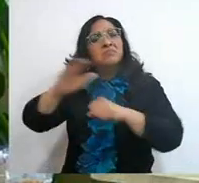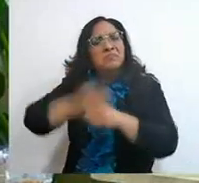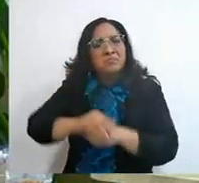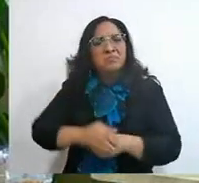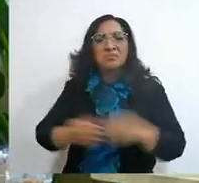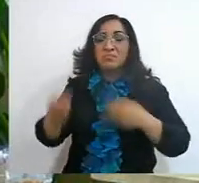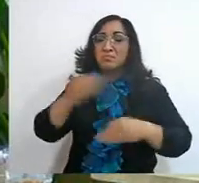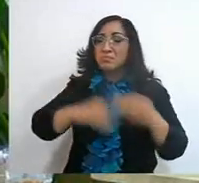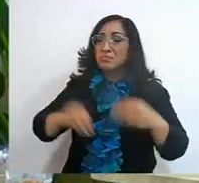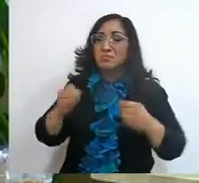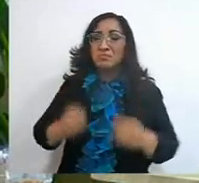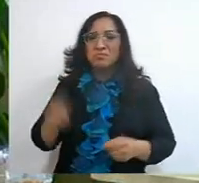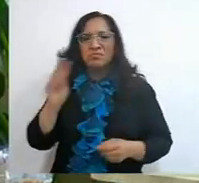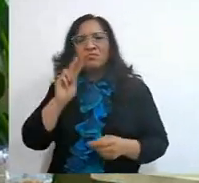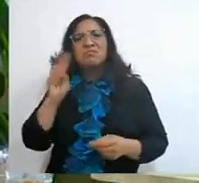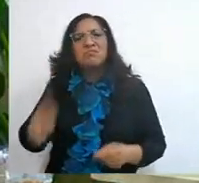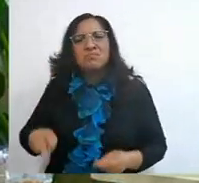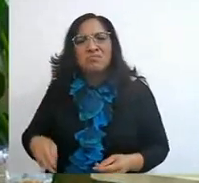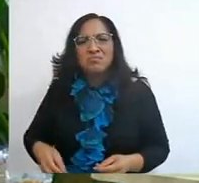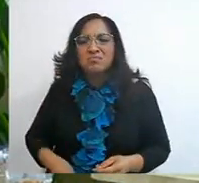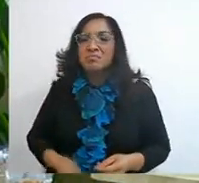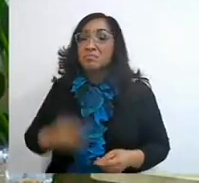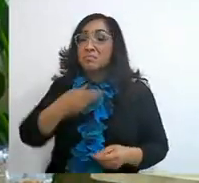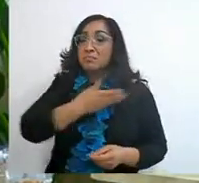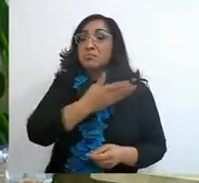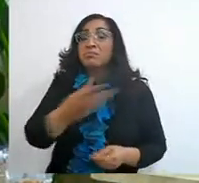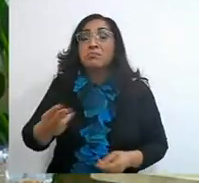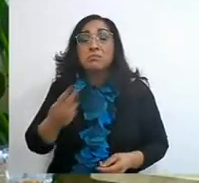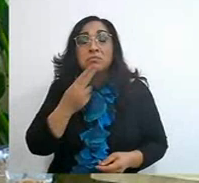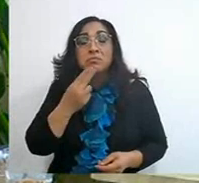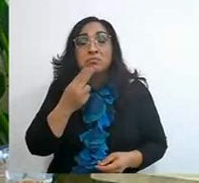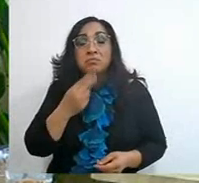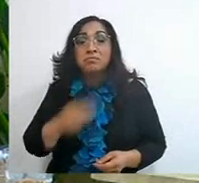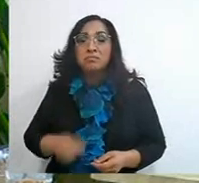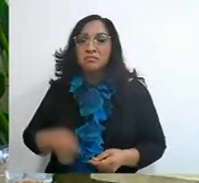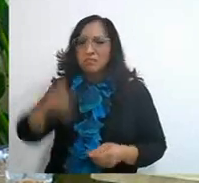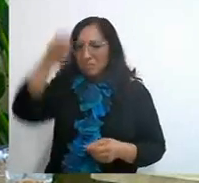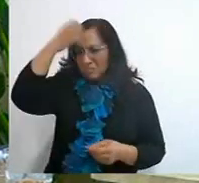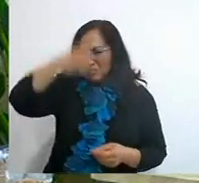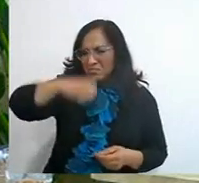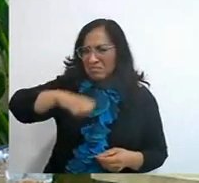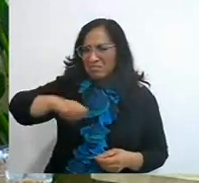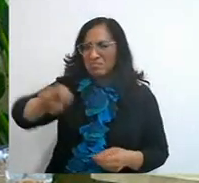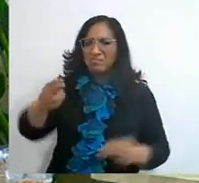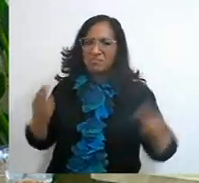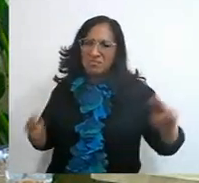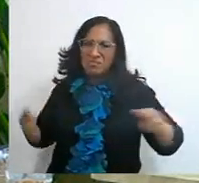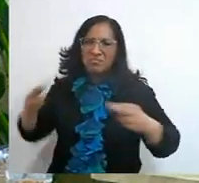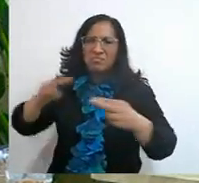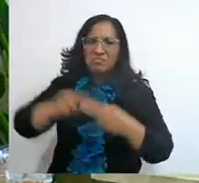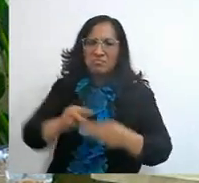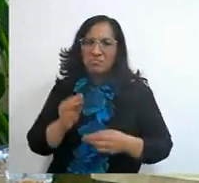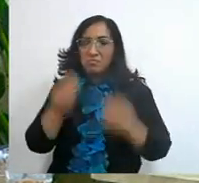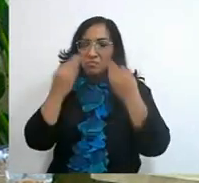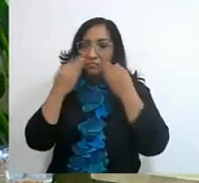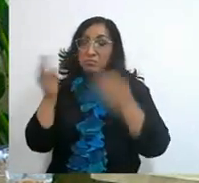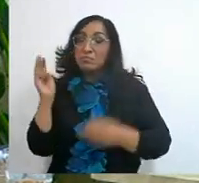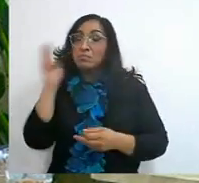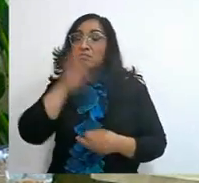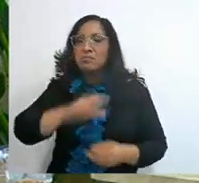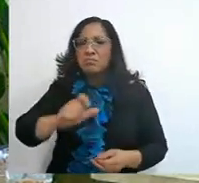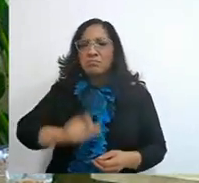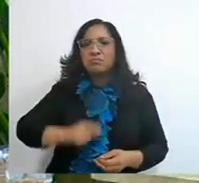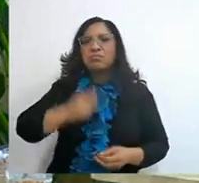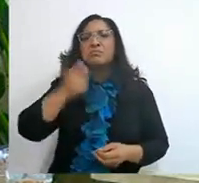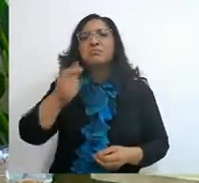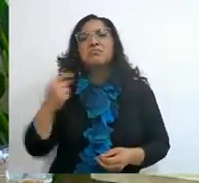Recubrieron aquello con lo que no va, con lo que no sirve. Una falsa doctrina es un falso testimonio de quién